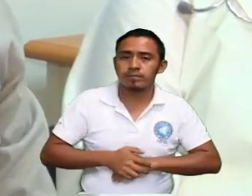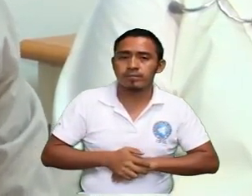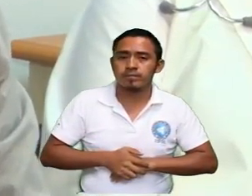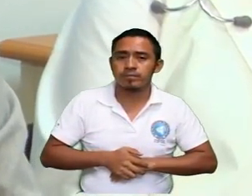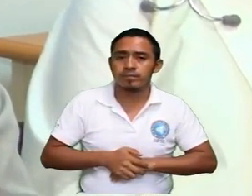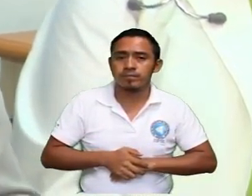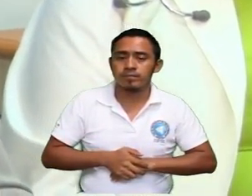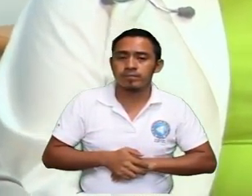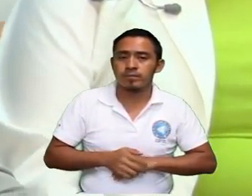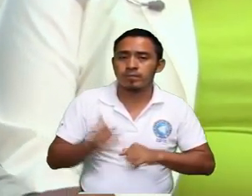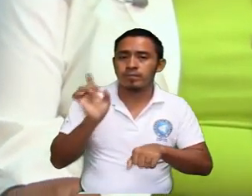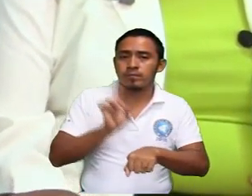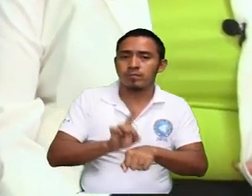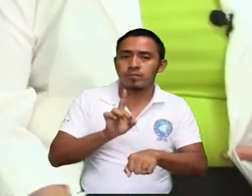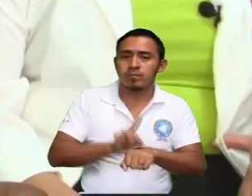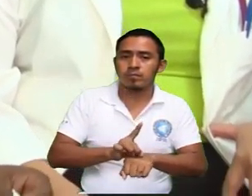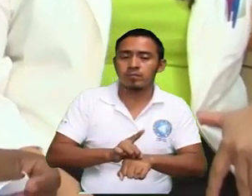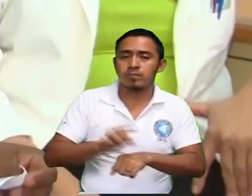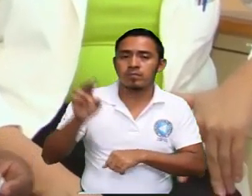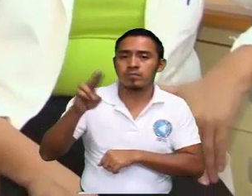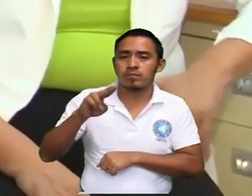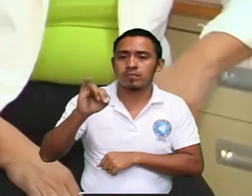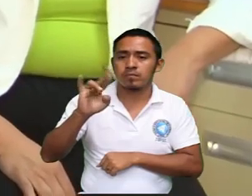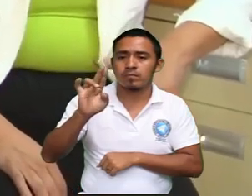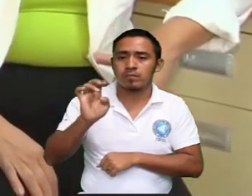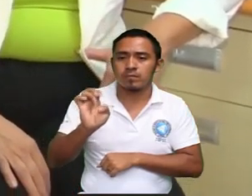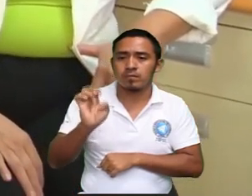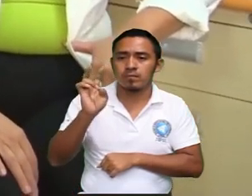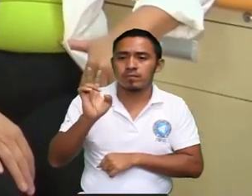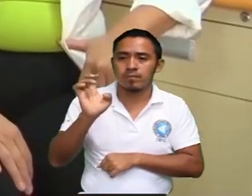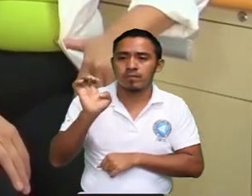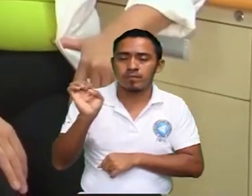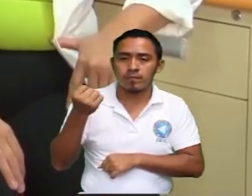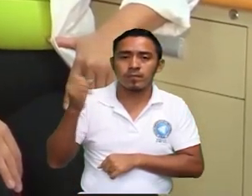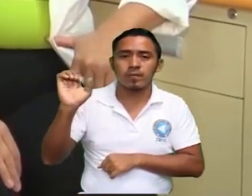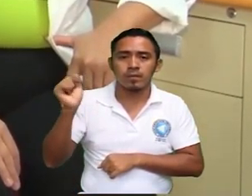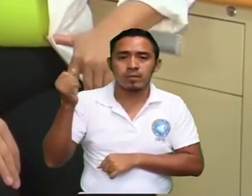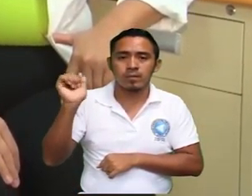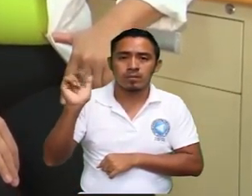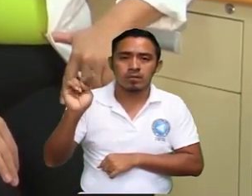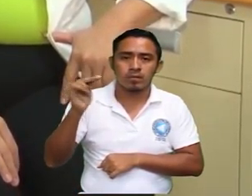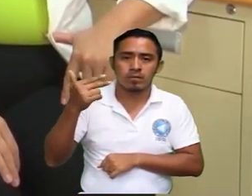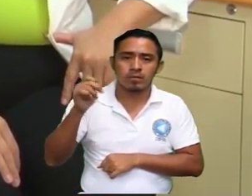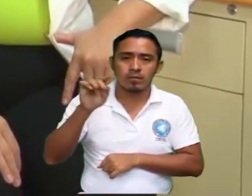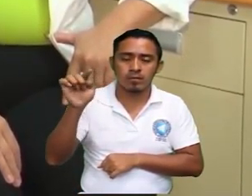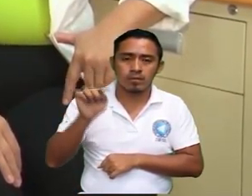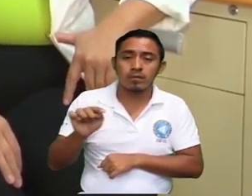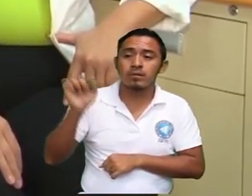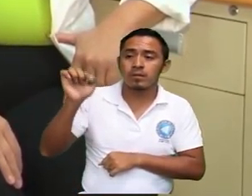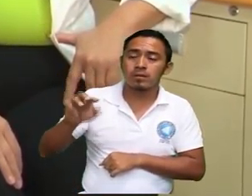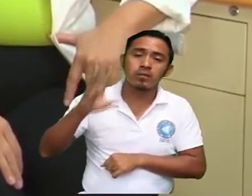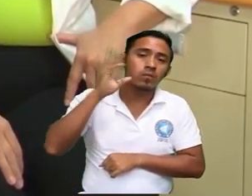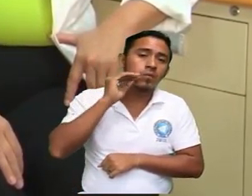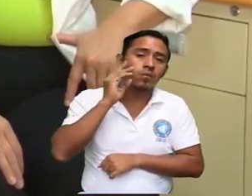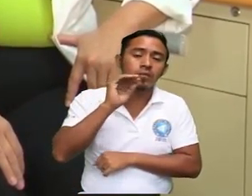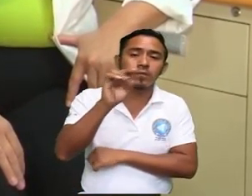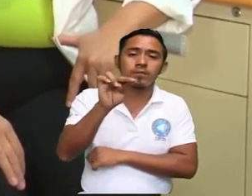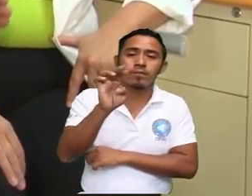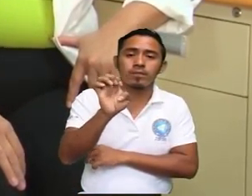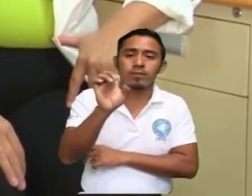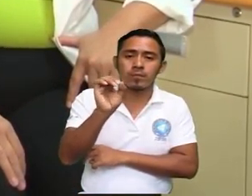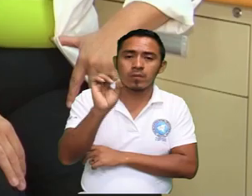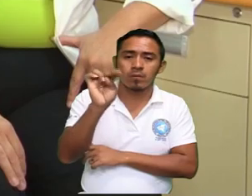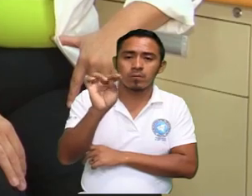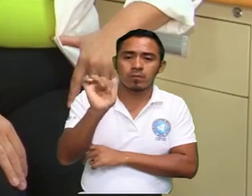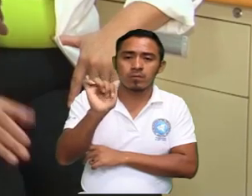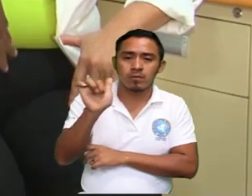a mi costado a la doctora Nieves Sánchez, quien es especialista neonatólogo de esta unidad de salud.